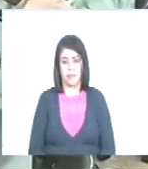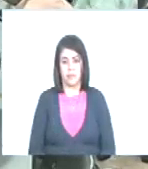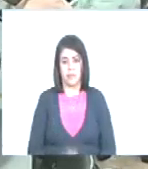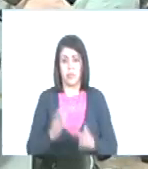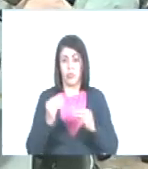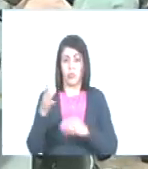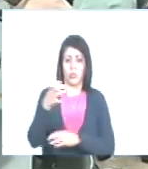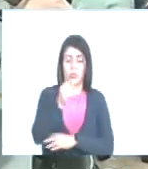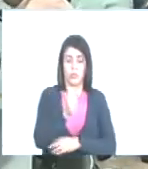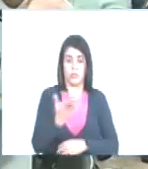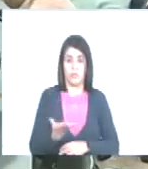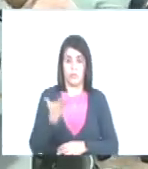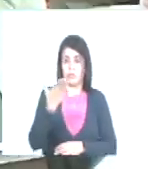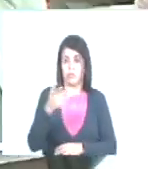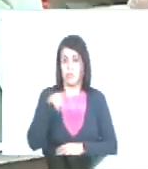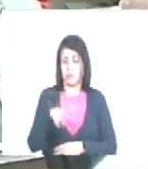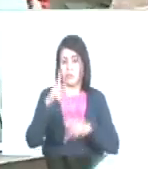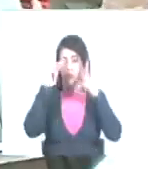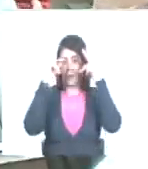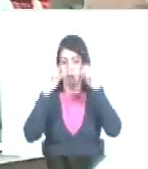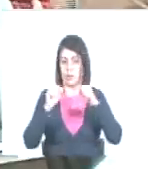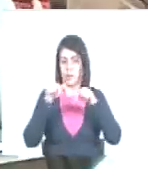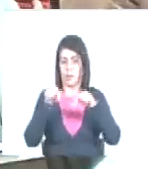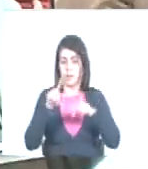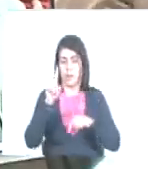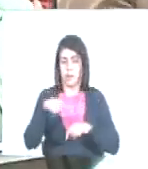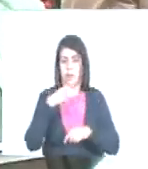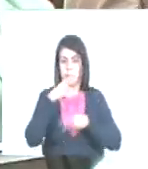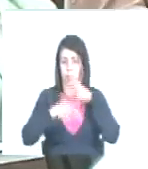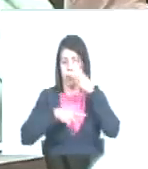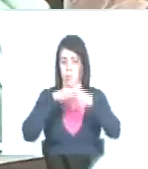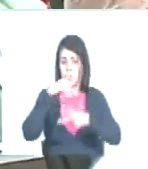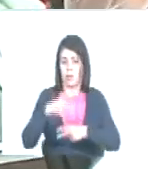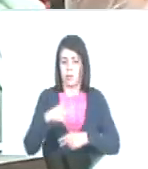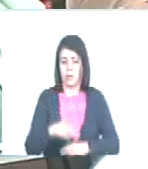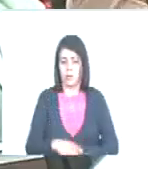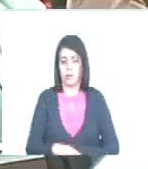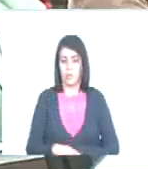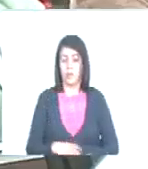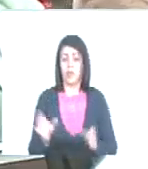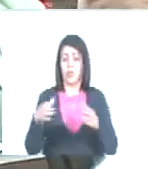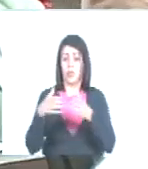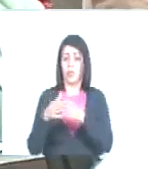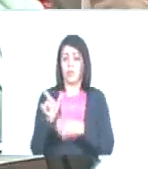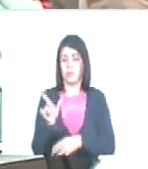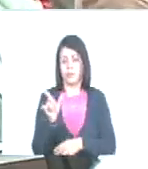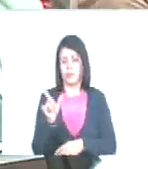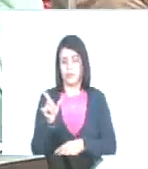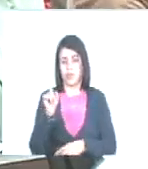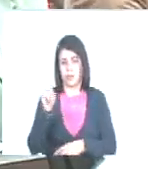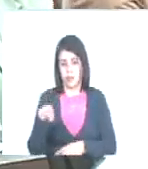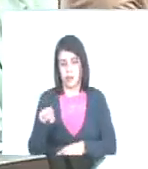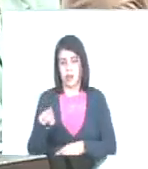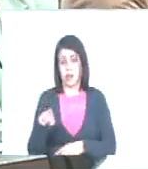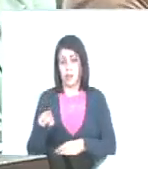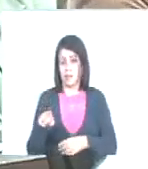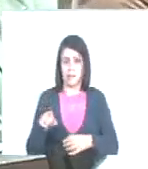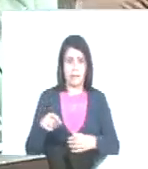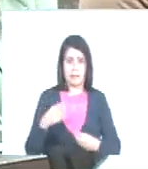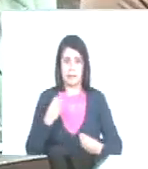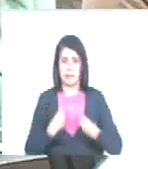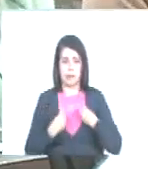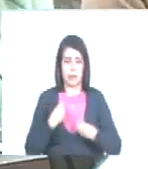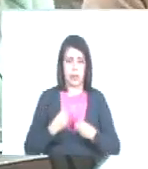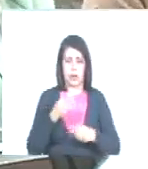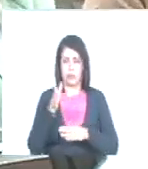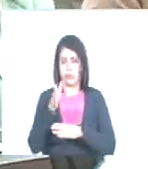muchos logros importantes en su carrera profesional, también política, es del partido de gobierno, es muy inquieto, es